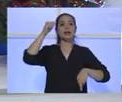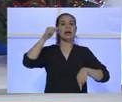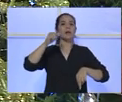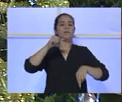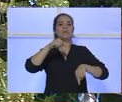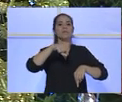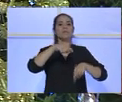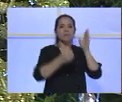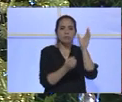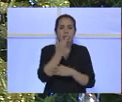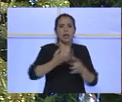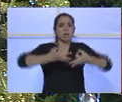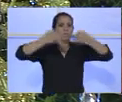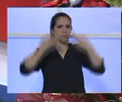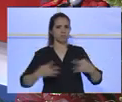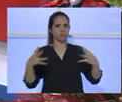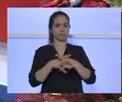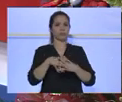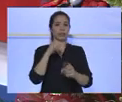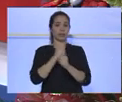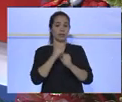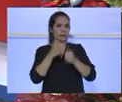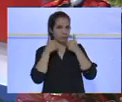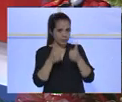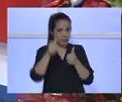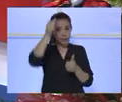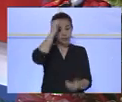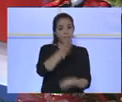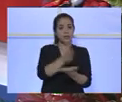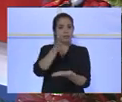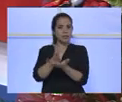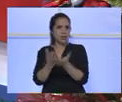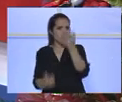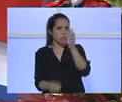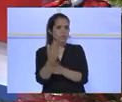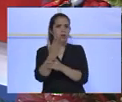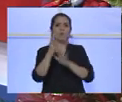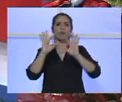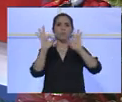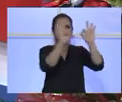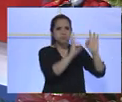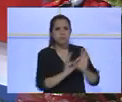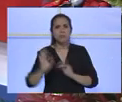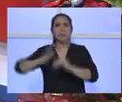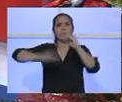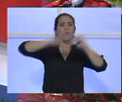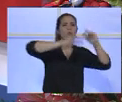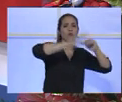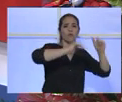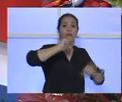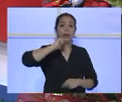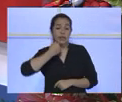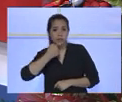institucional, y vamos a tener un nuevo aeropuerto, una nueva terminal con todas sus obras complementarias,